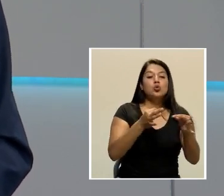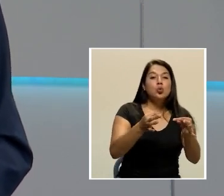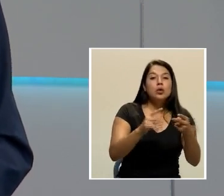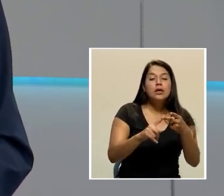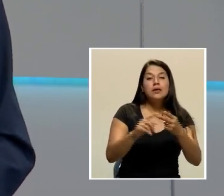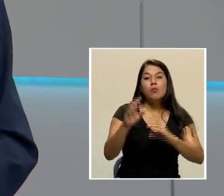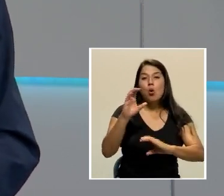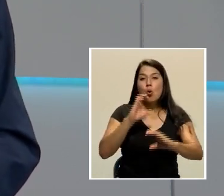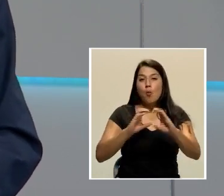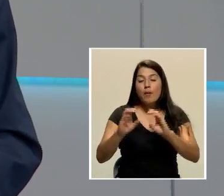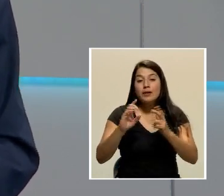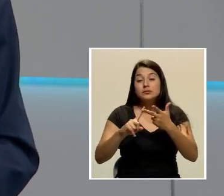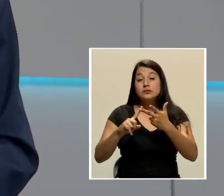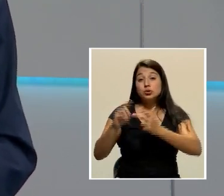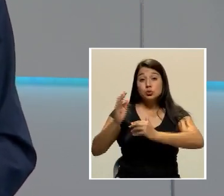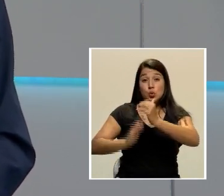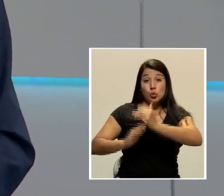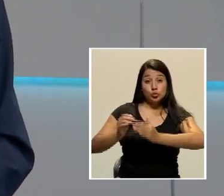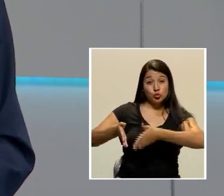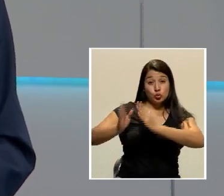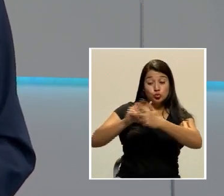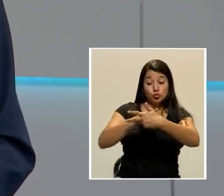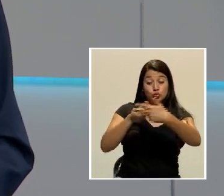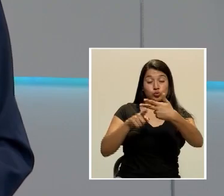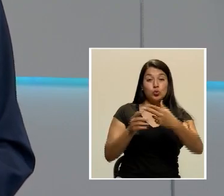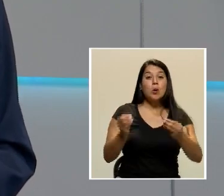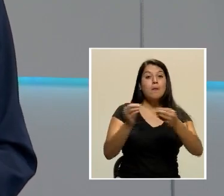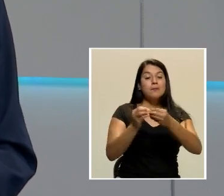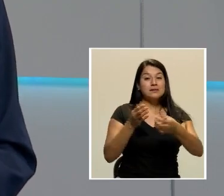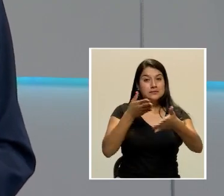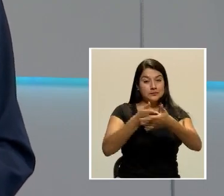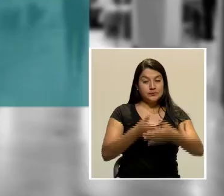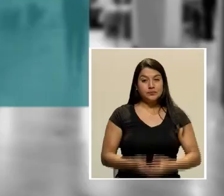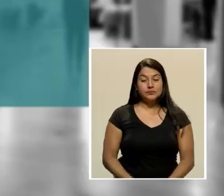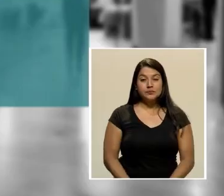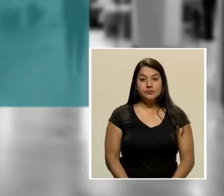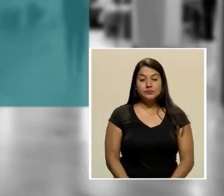y construcción son los más afectados.